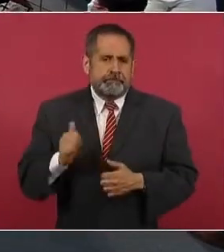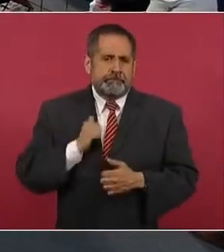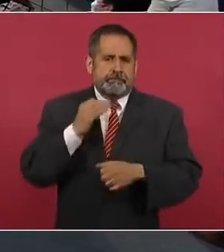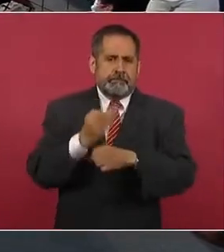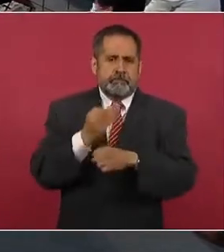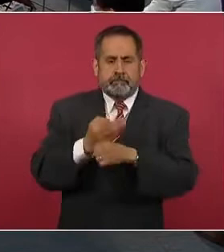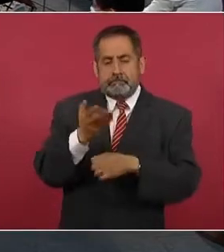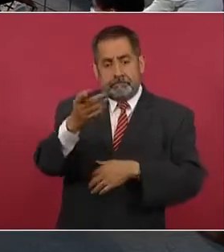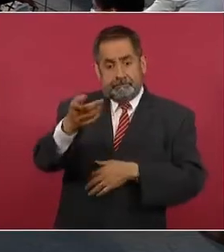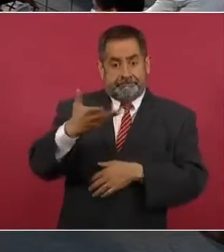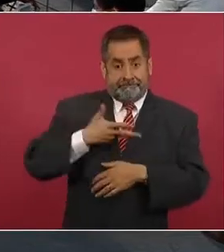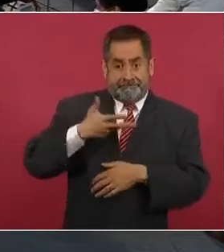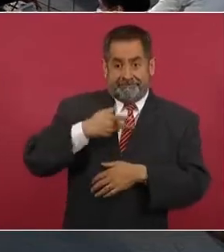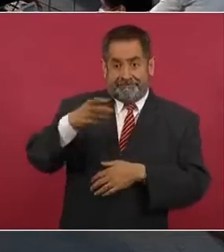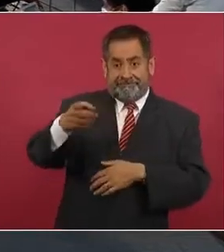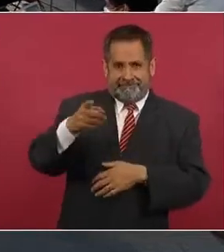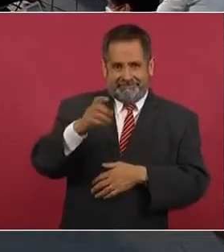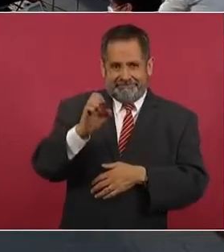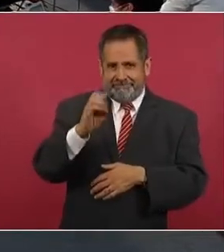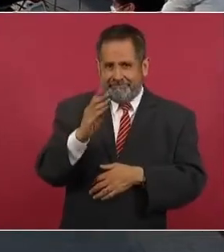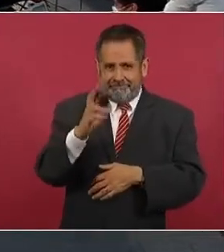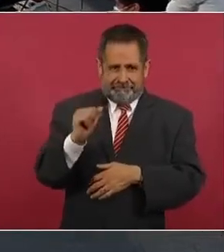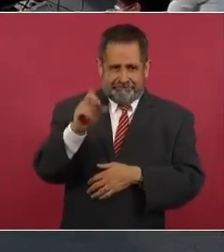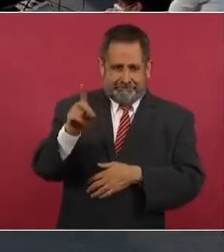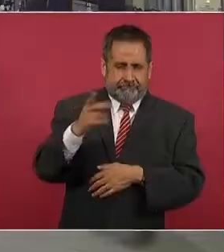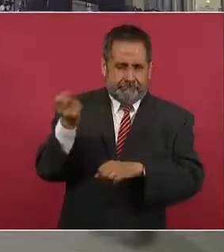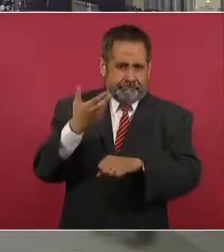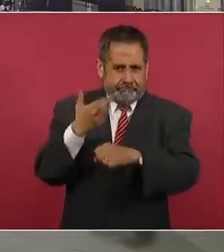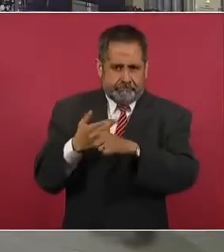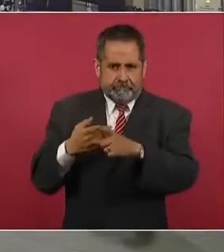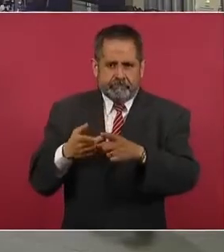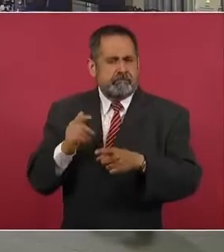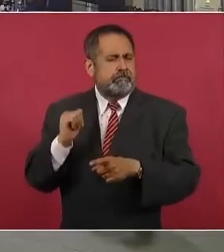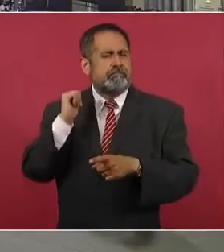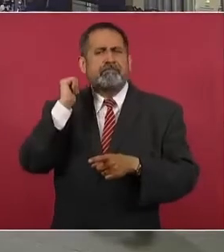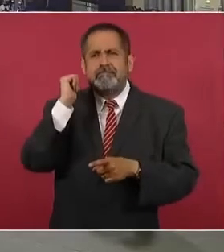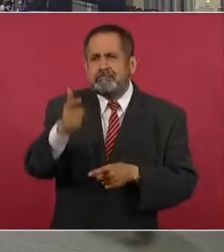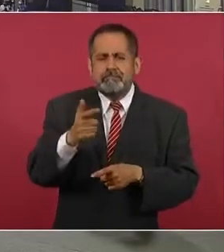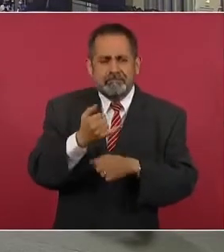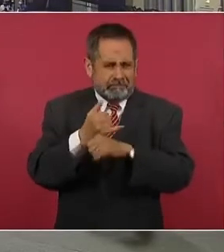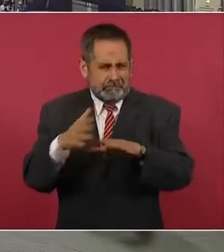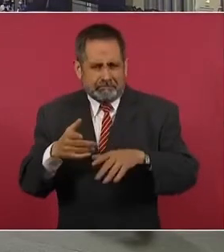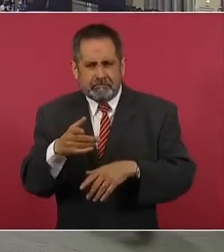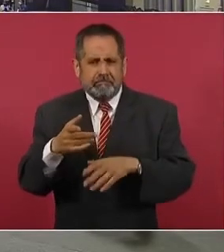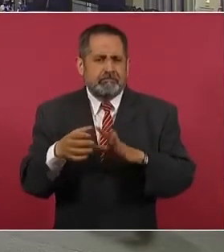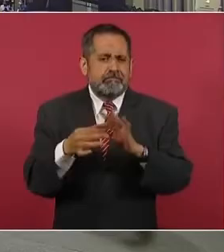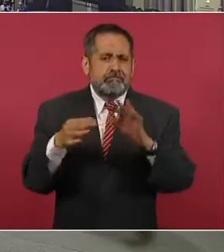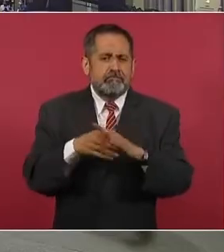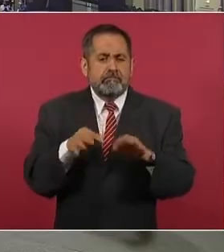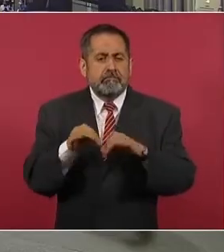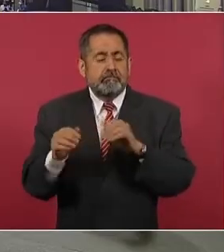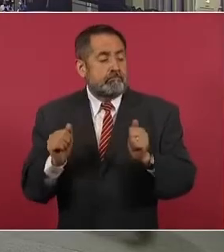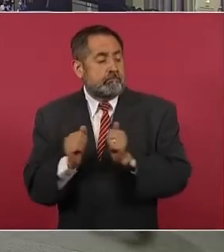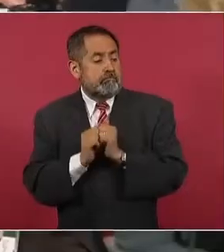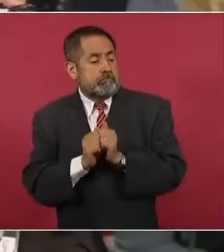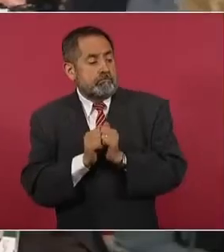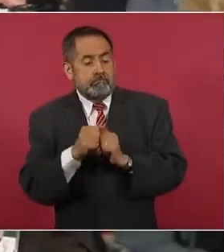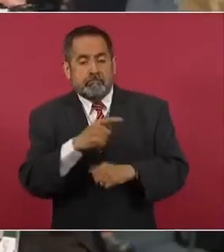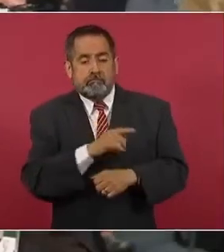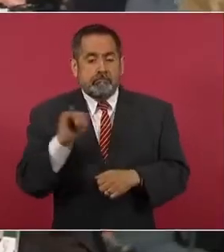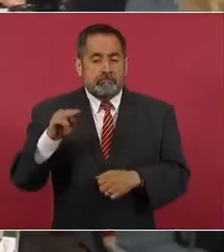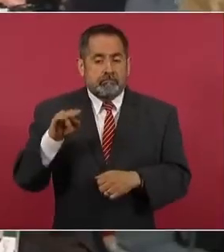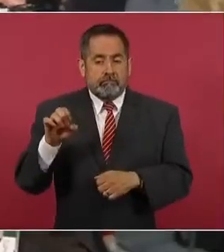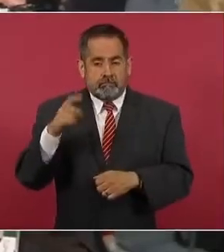está el canciller, si nos podría informar si hubo alguna trabajo conjunto con el INE ahora para